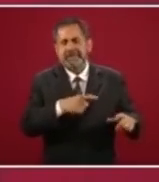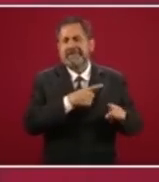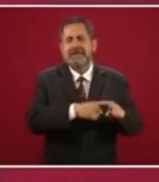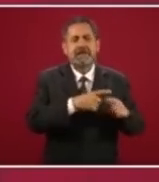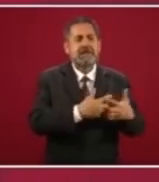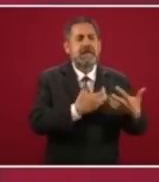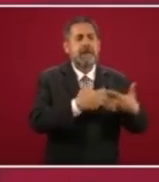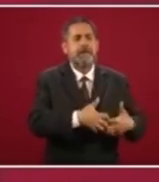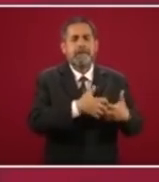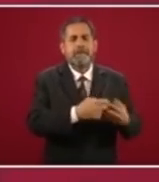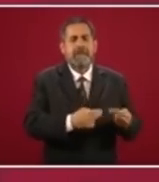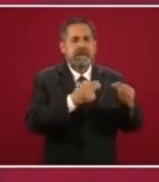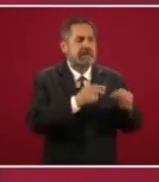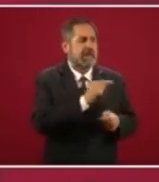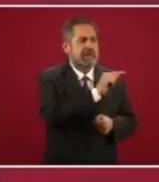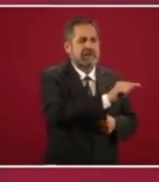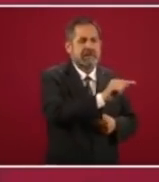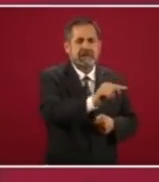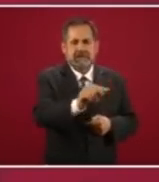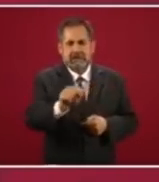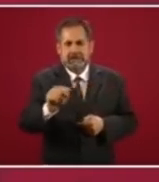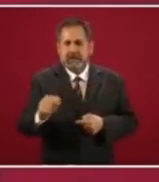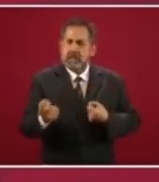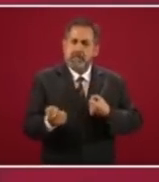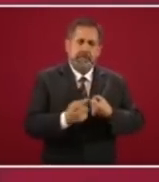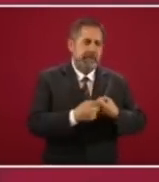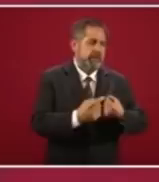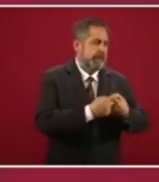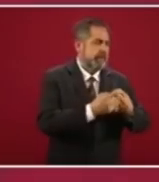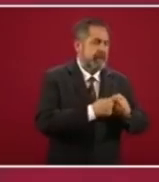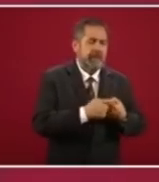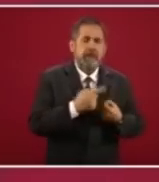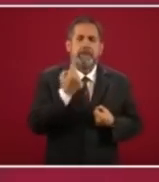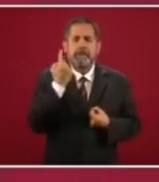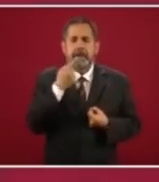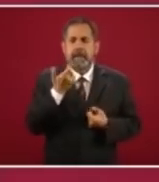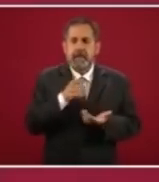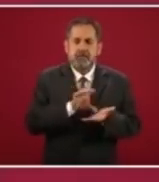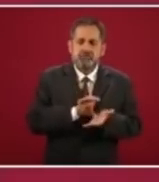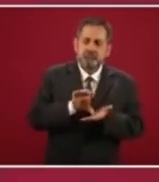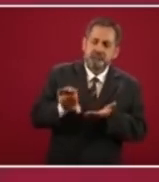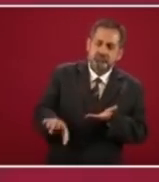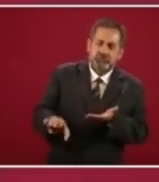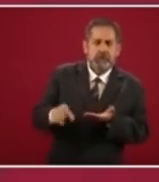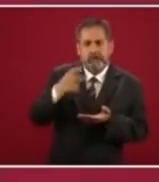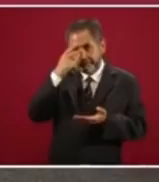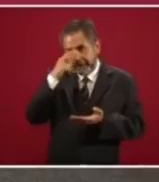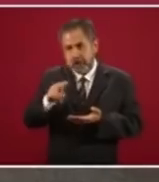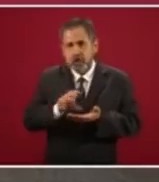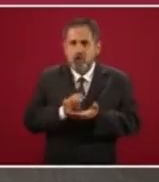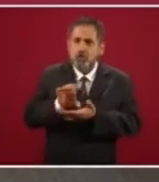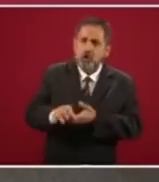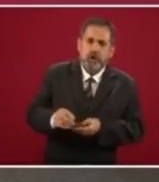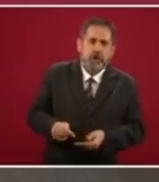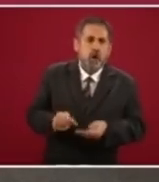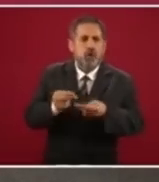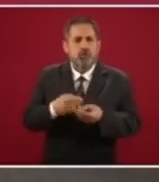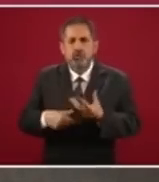empresas, a corporaciones que invierten en México y en otros países,